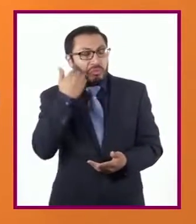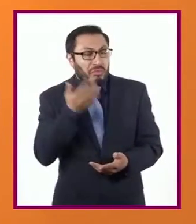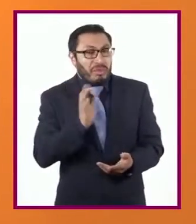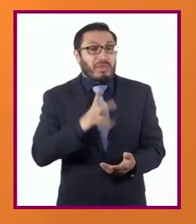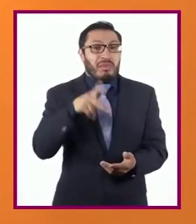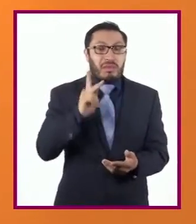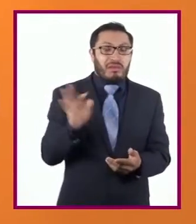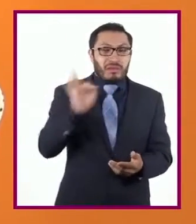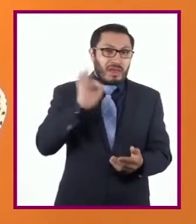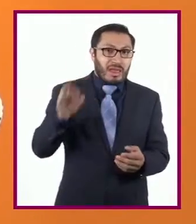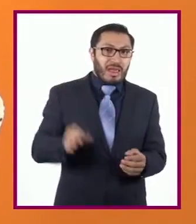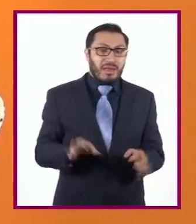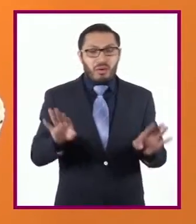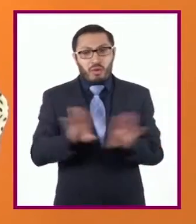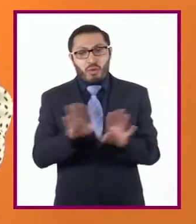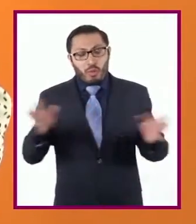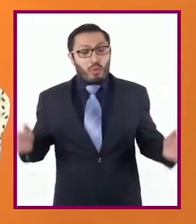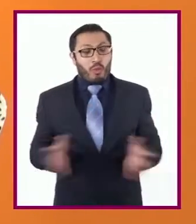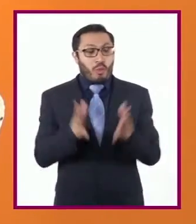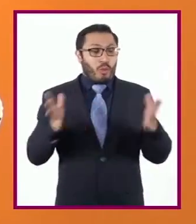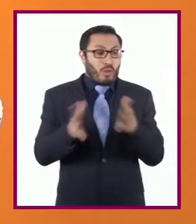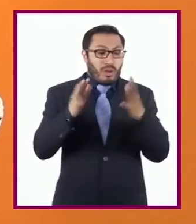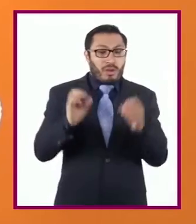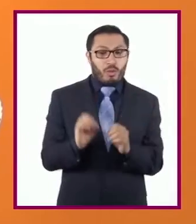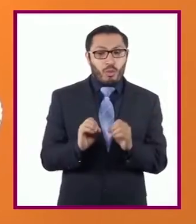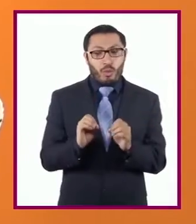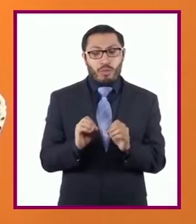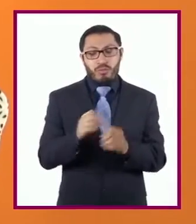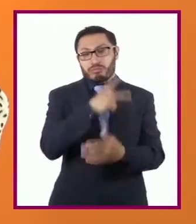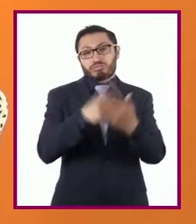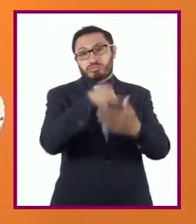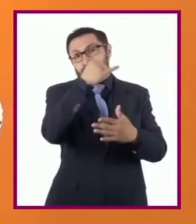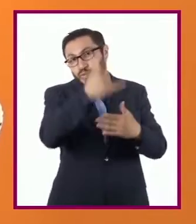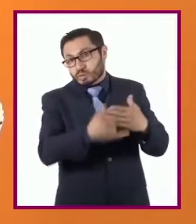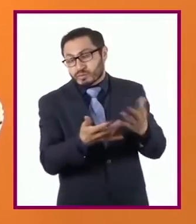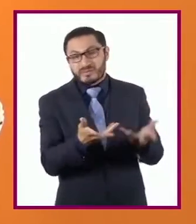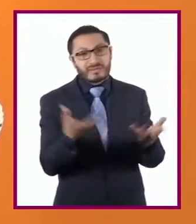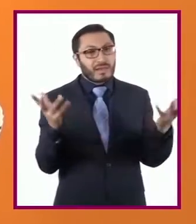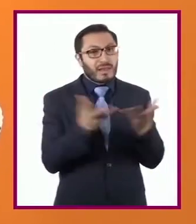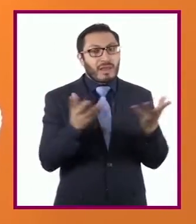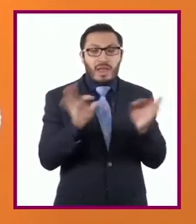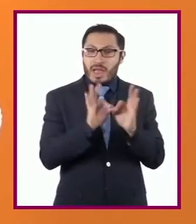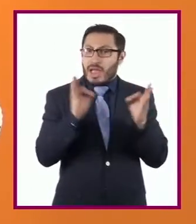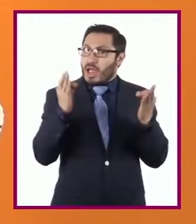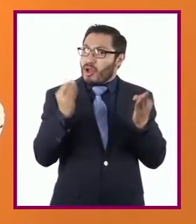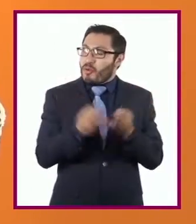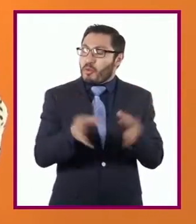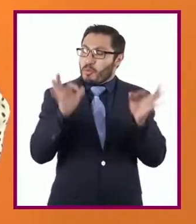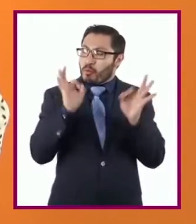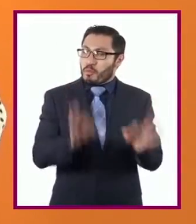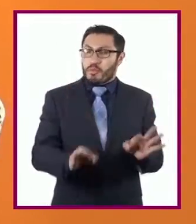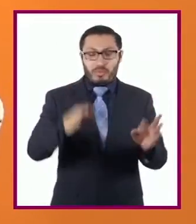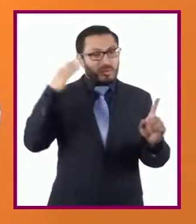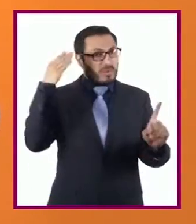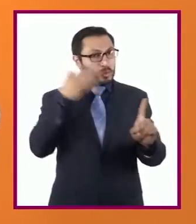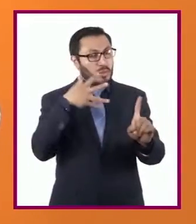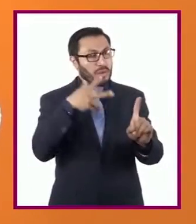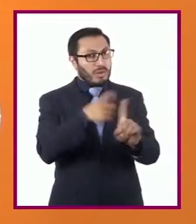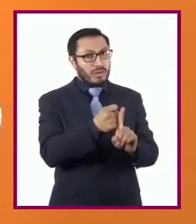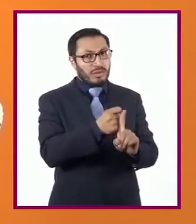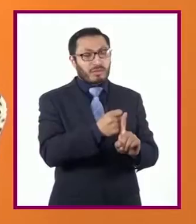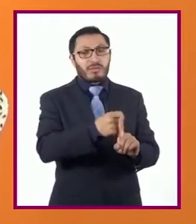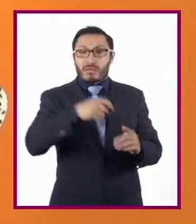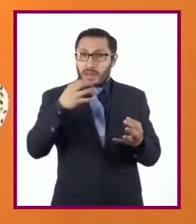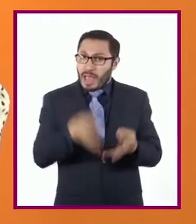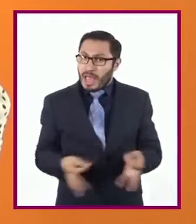a formar un camino y vamos a formar un proyecto y vamos a hacer la estrategia para alcanzarlo, es importante